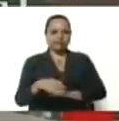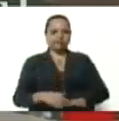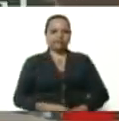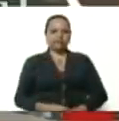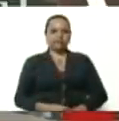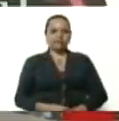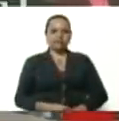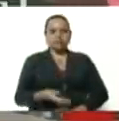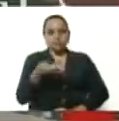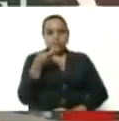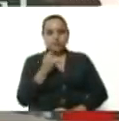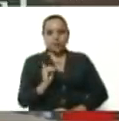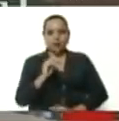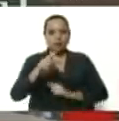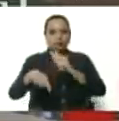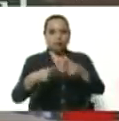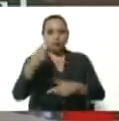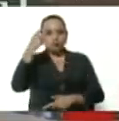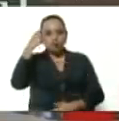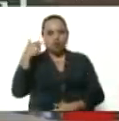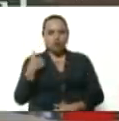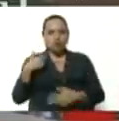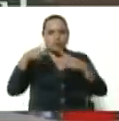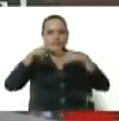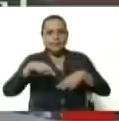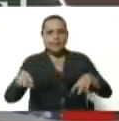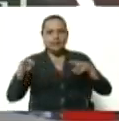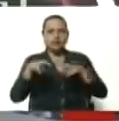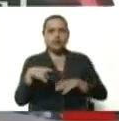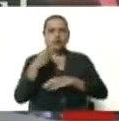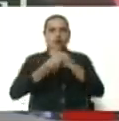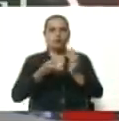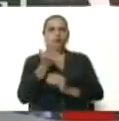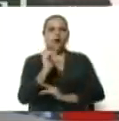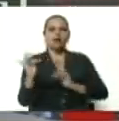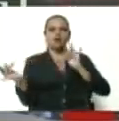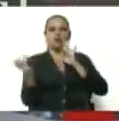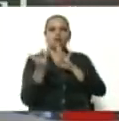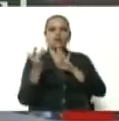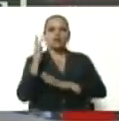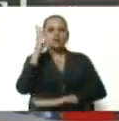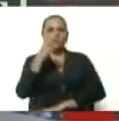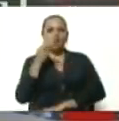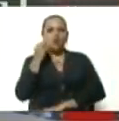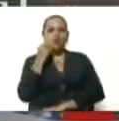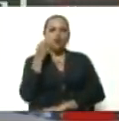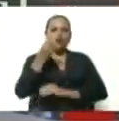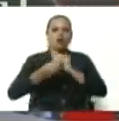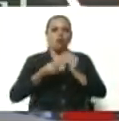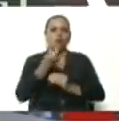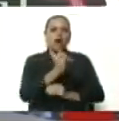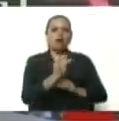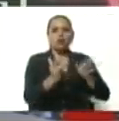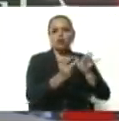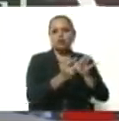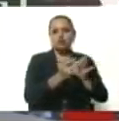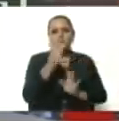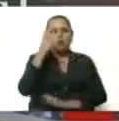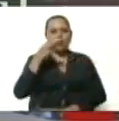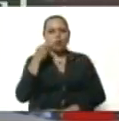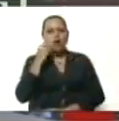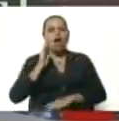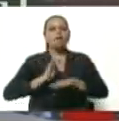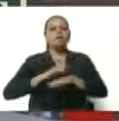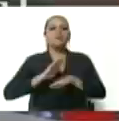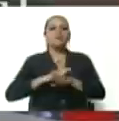Son casos del día a día, yo lo estudio. ¿Cómo se dio el contagio de este muchacho? ¿Cómo se dio el contagio del otro muchacho? Ah, porque fueron a una